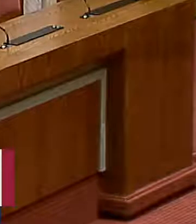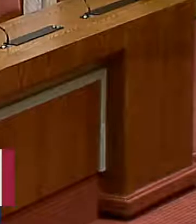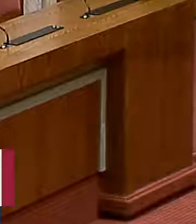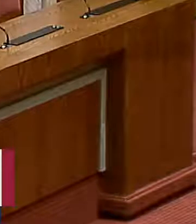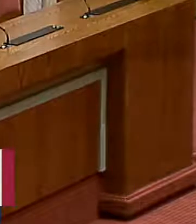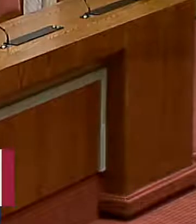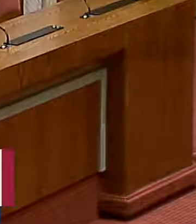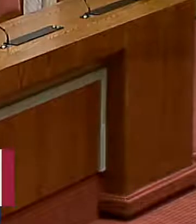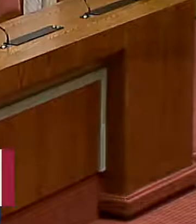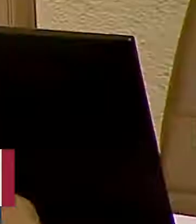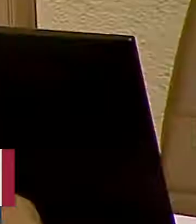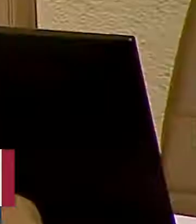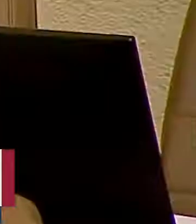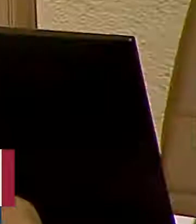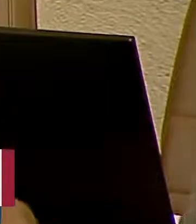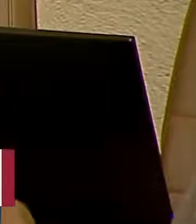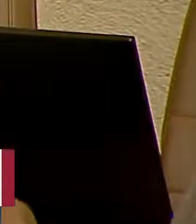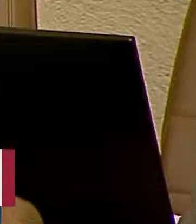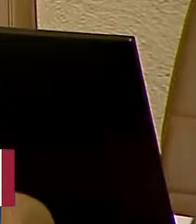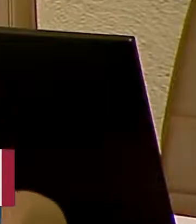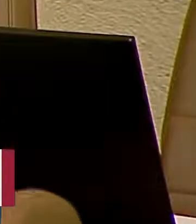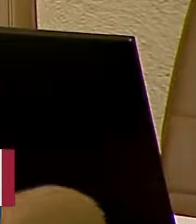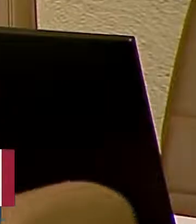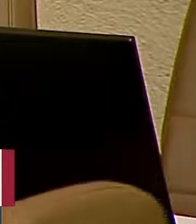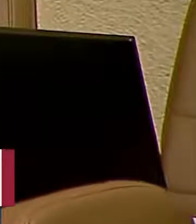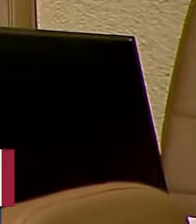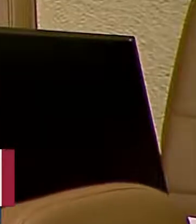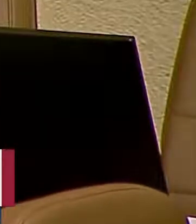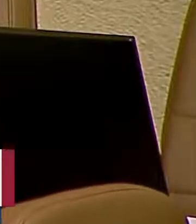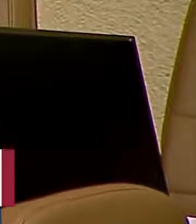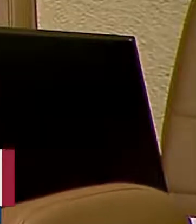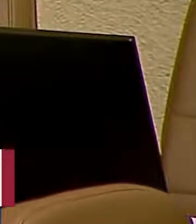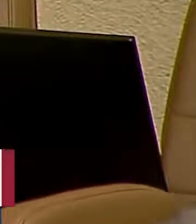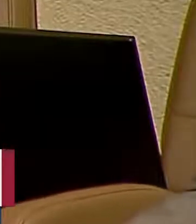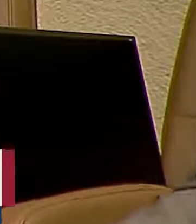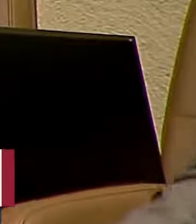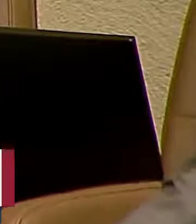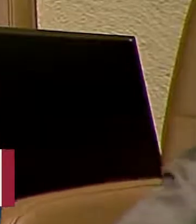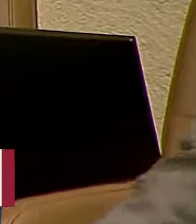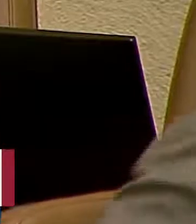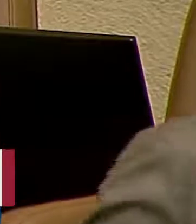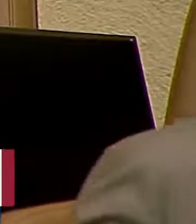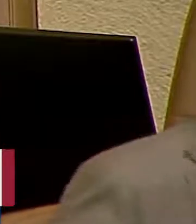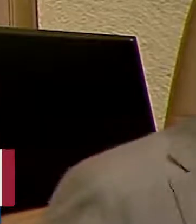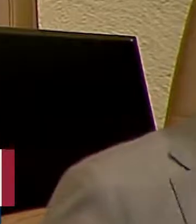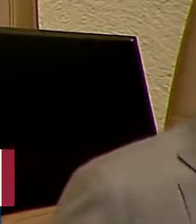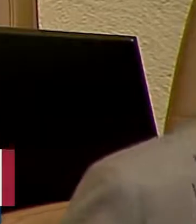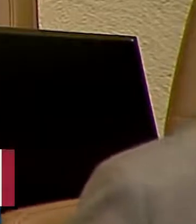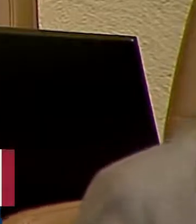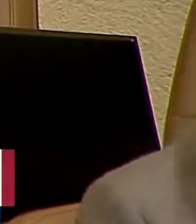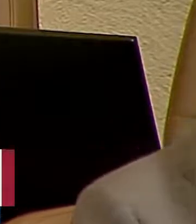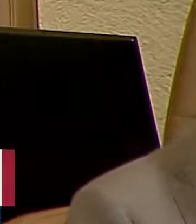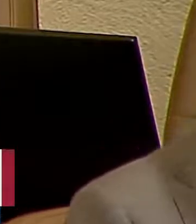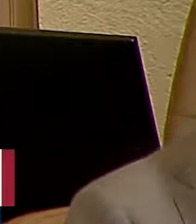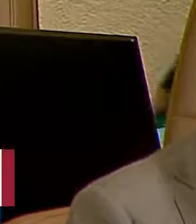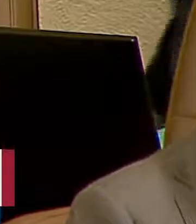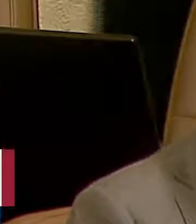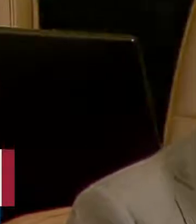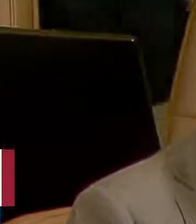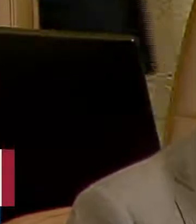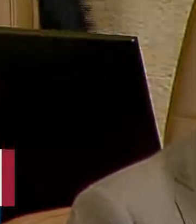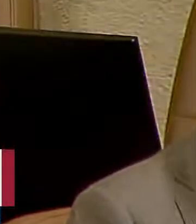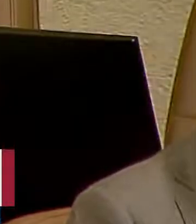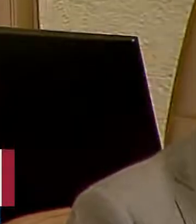en la Comisión de Gobierno Interior, hace 10 minutos atrás, también se aprobó una moción parlamentaria que yo creo que sería bueno que se pudiera ver